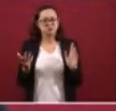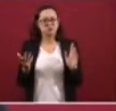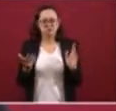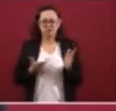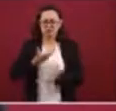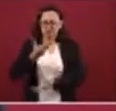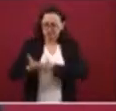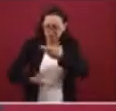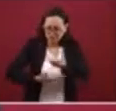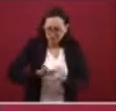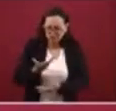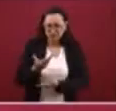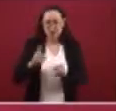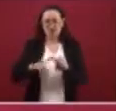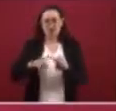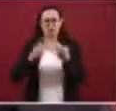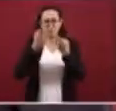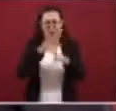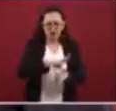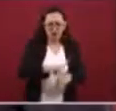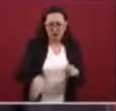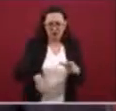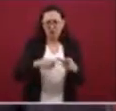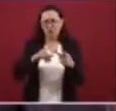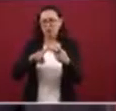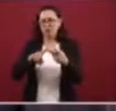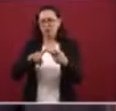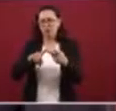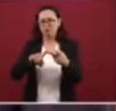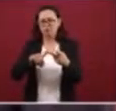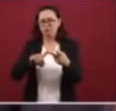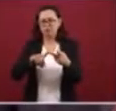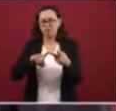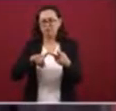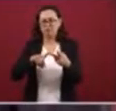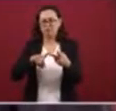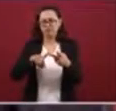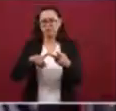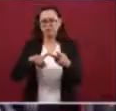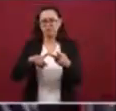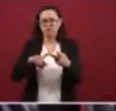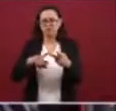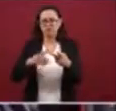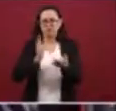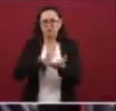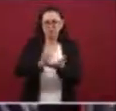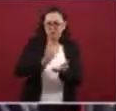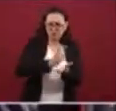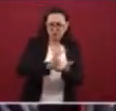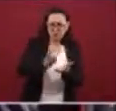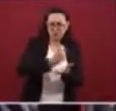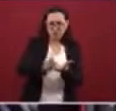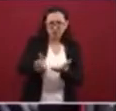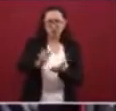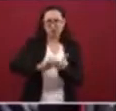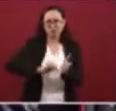por los servicios bancarios, por las tarifas.